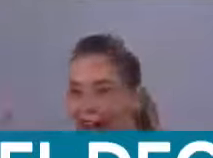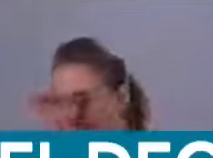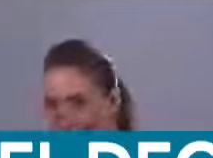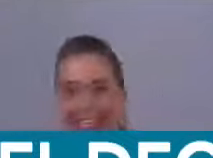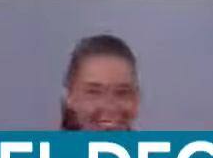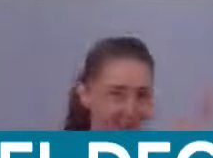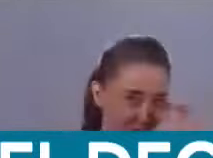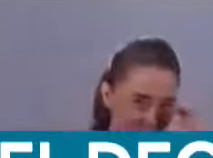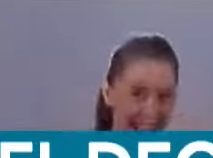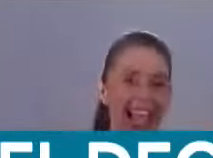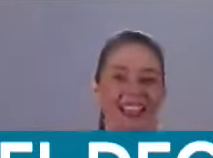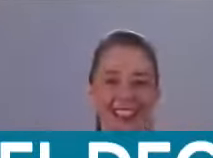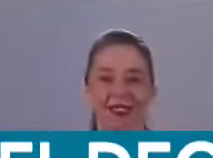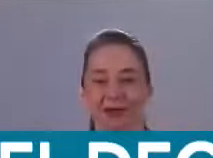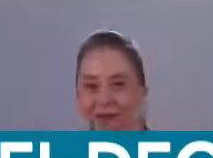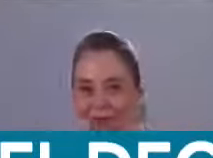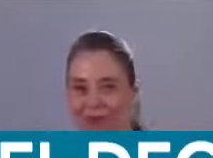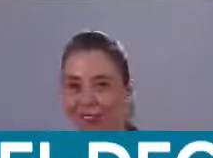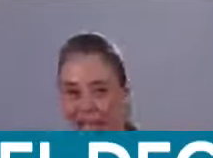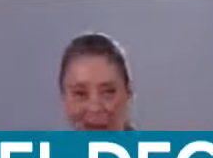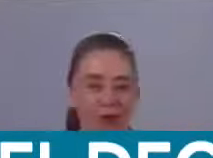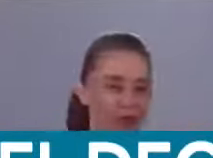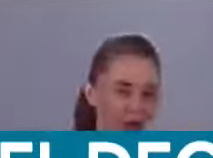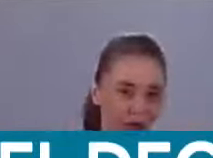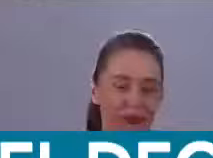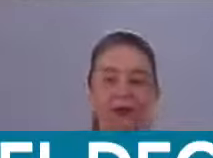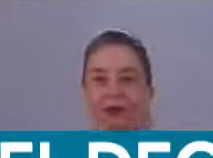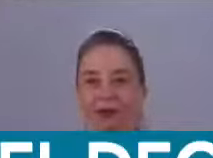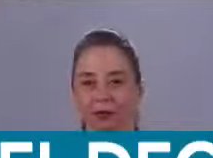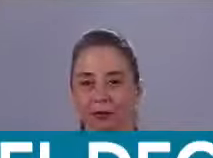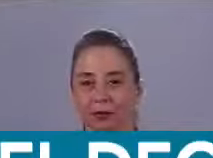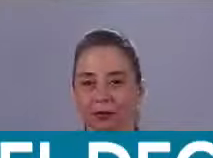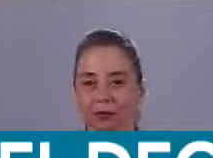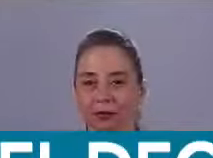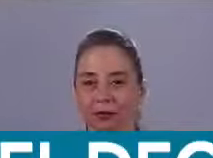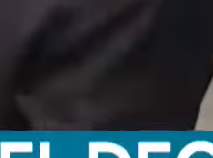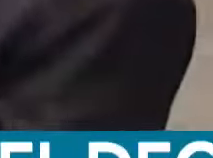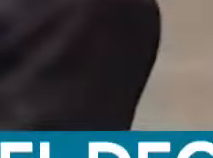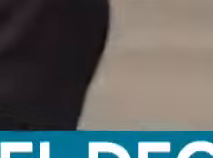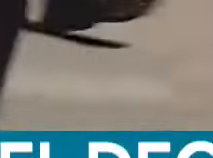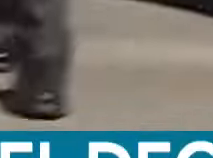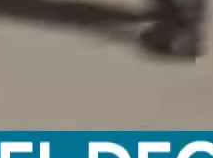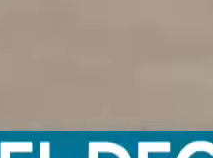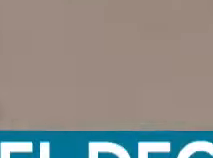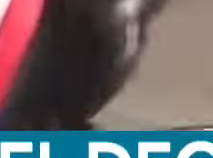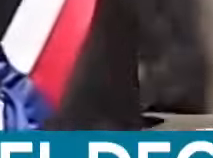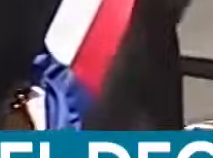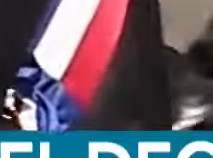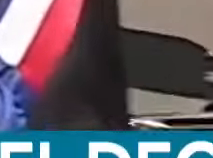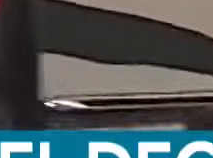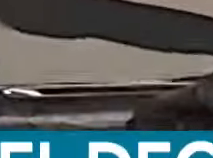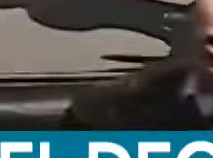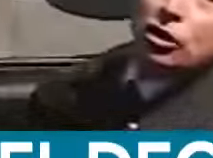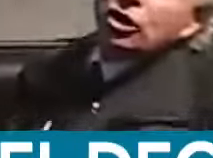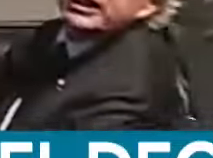El cuerpo del expresidente, como nosotros les comentamos recién y le mostramos en forma directa